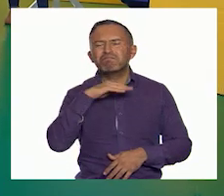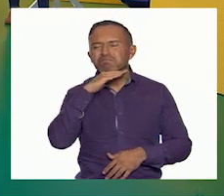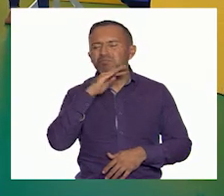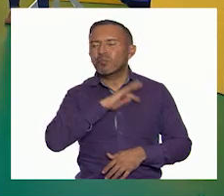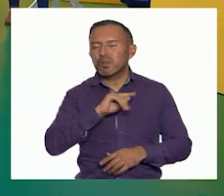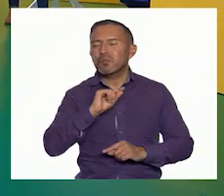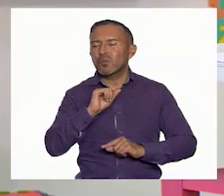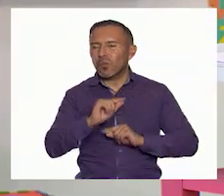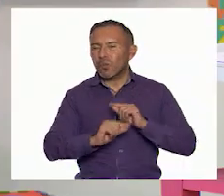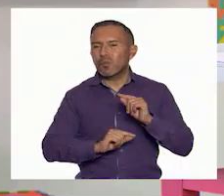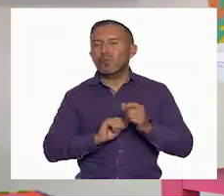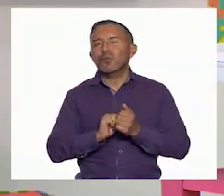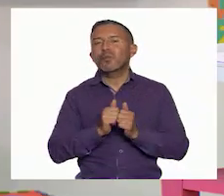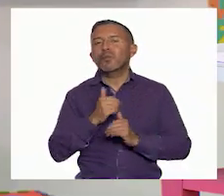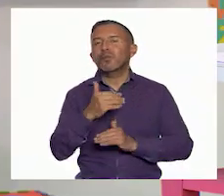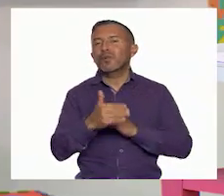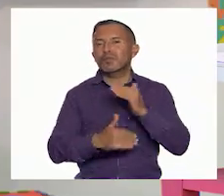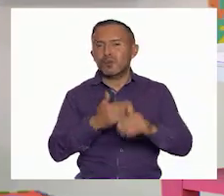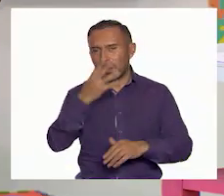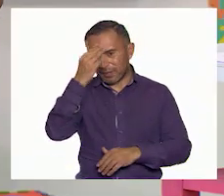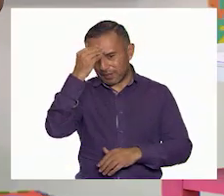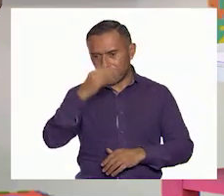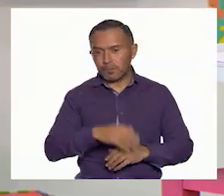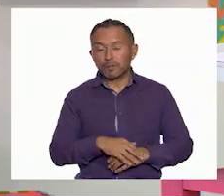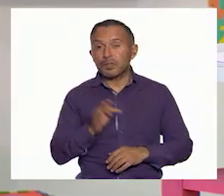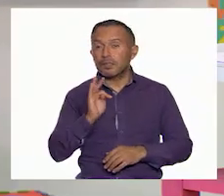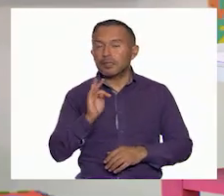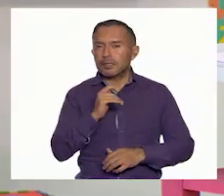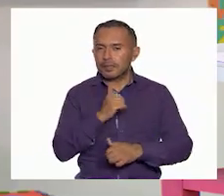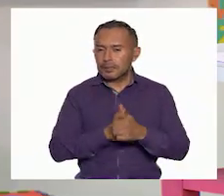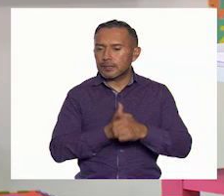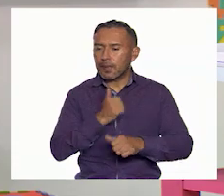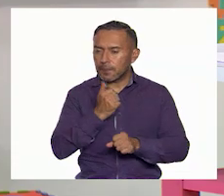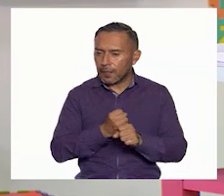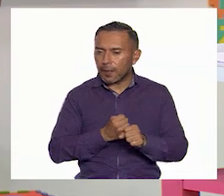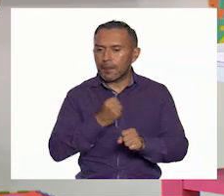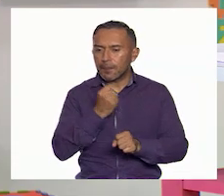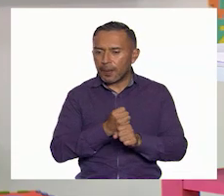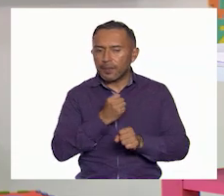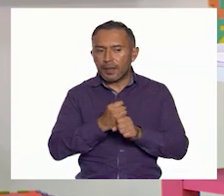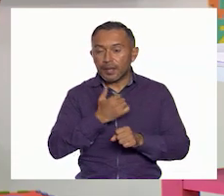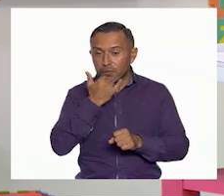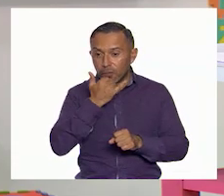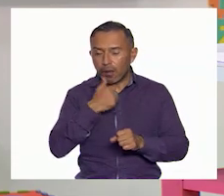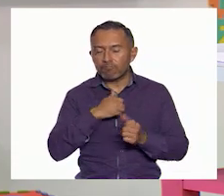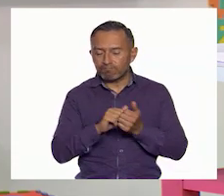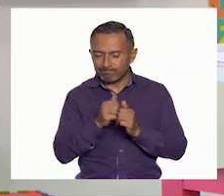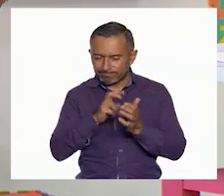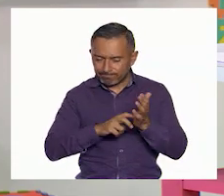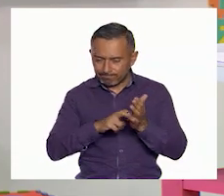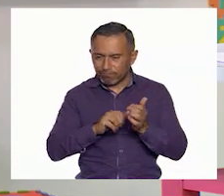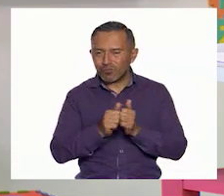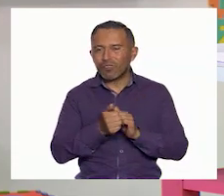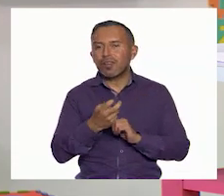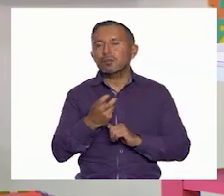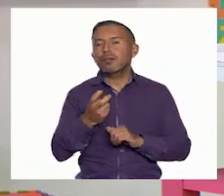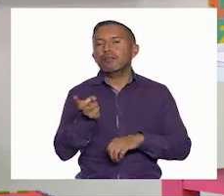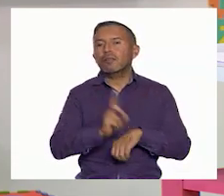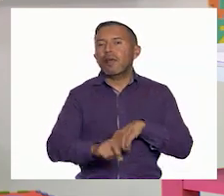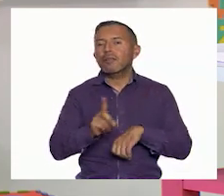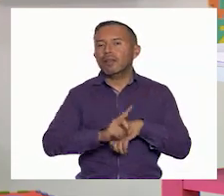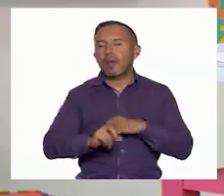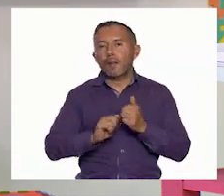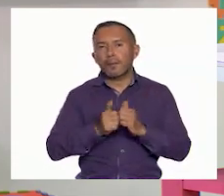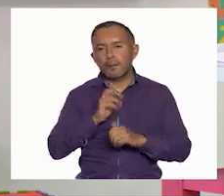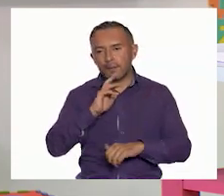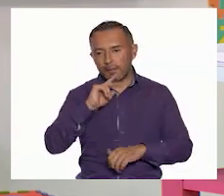aprendizaje. Entonces, si practicamos y nos equivocamos y corregimos, de esa manera vamos a ir mejorando día con día. Muy